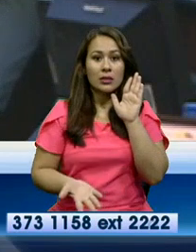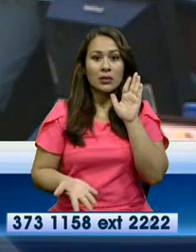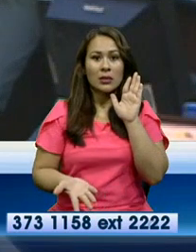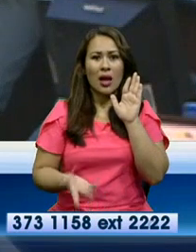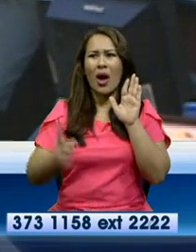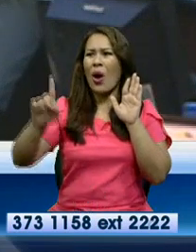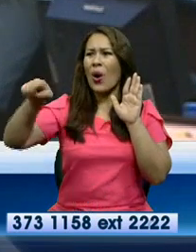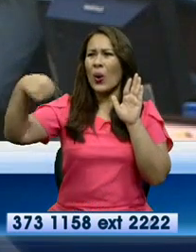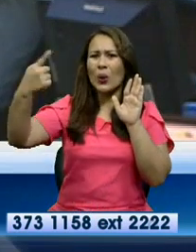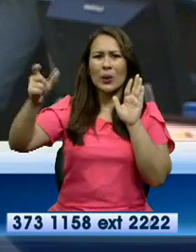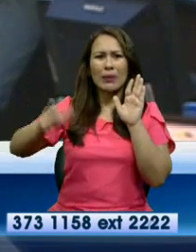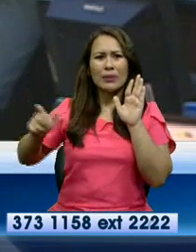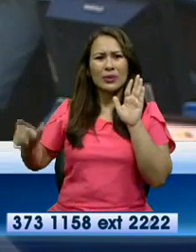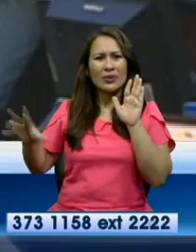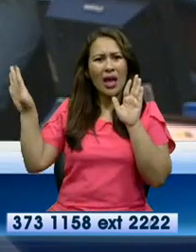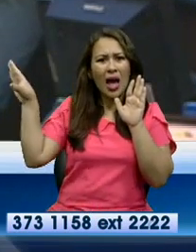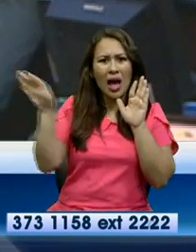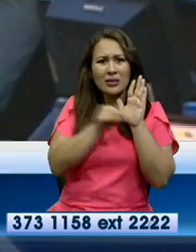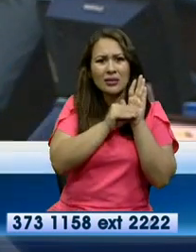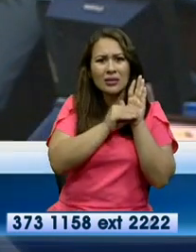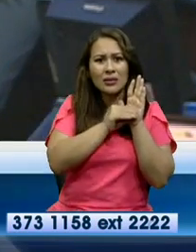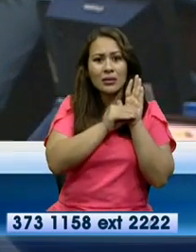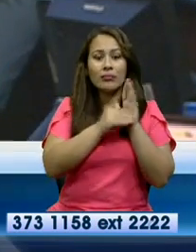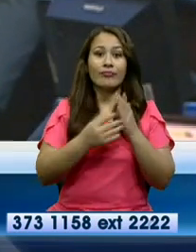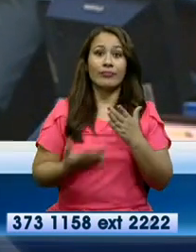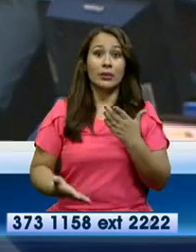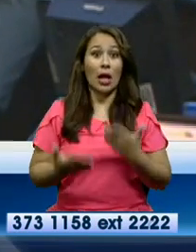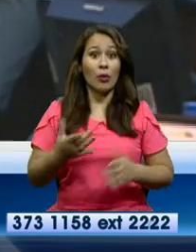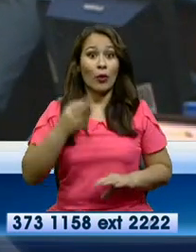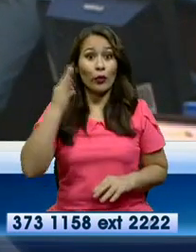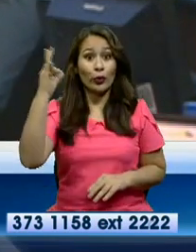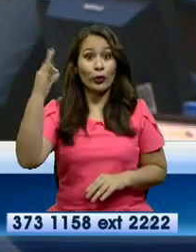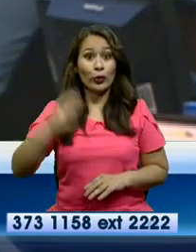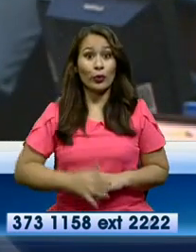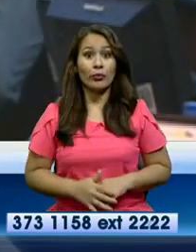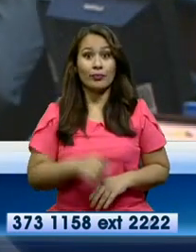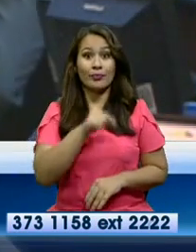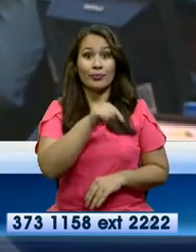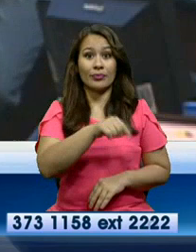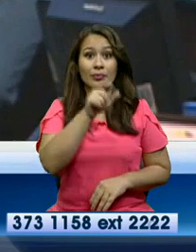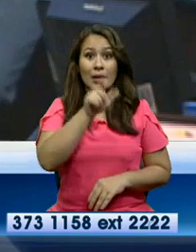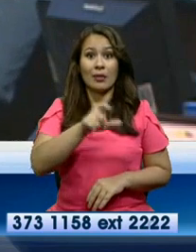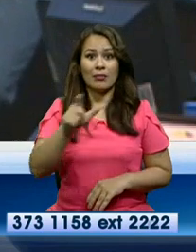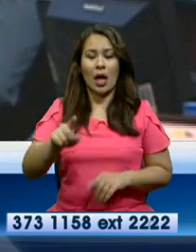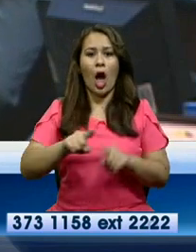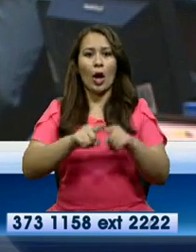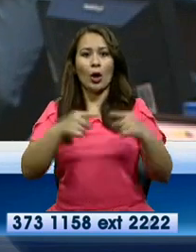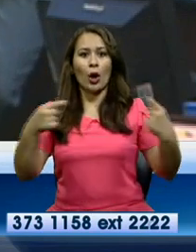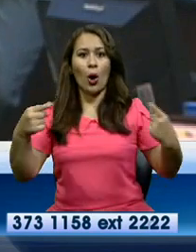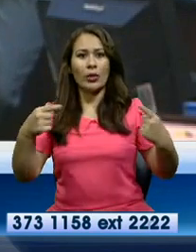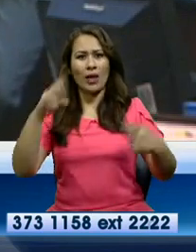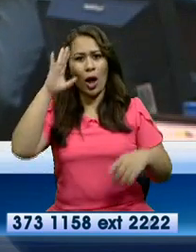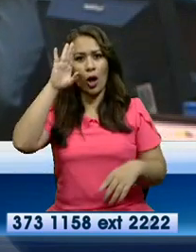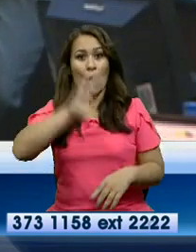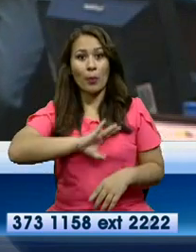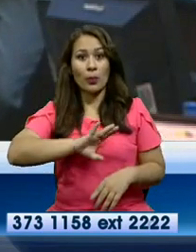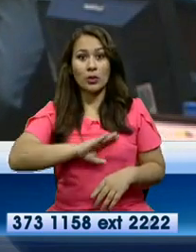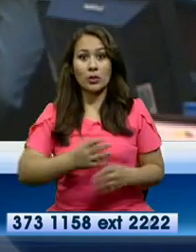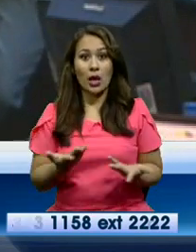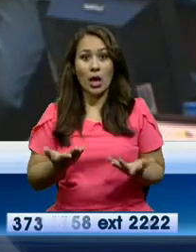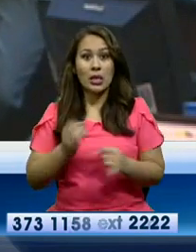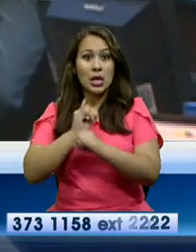Ajena, y bien podría en un momento dado convertirse en rival y adversaria de